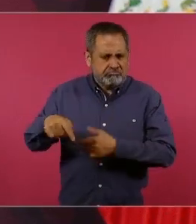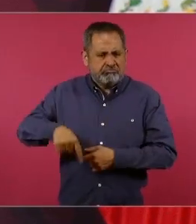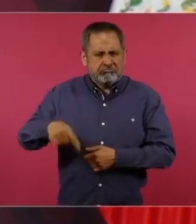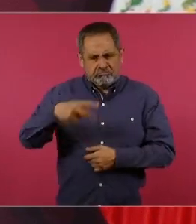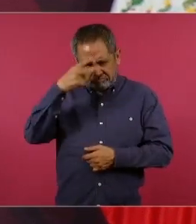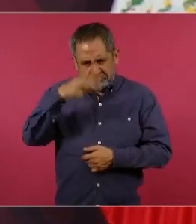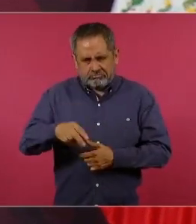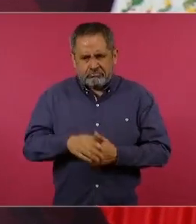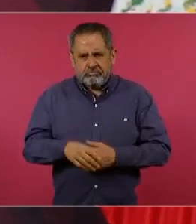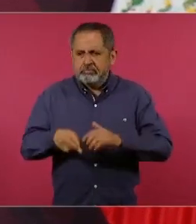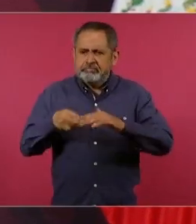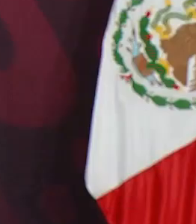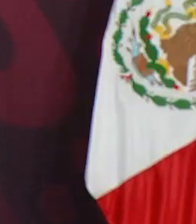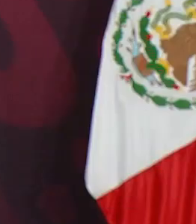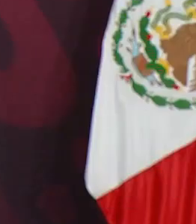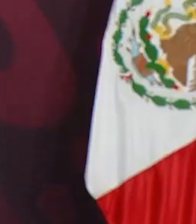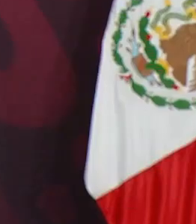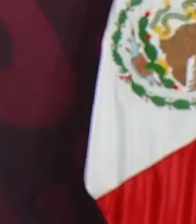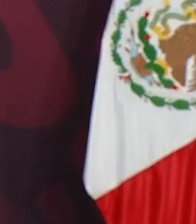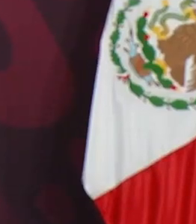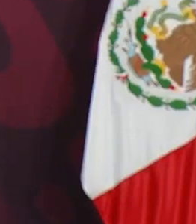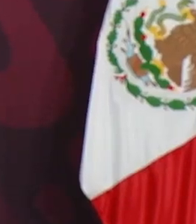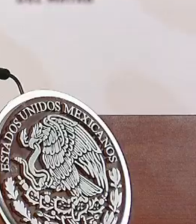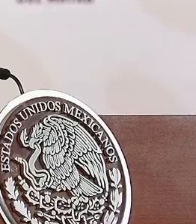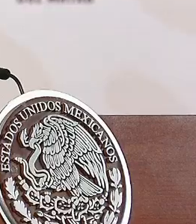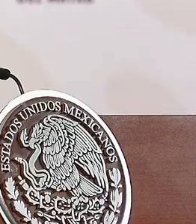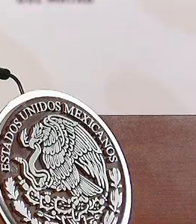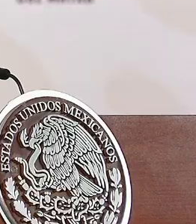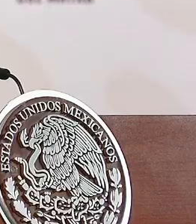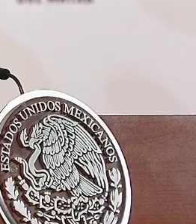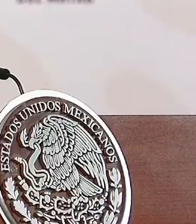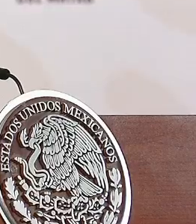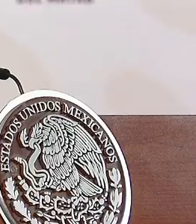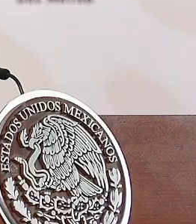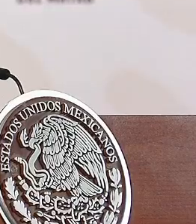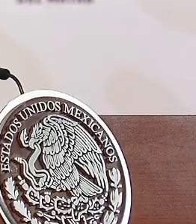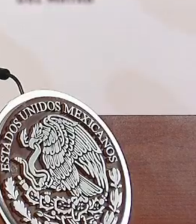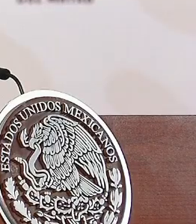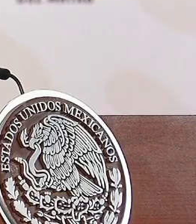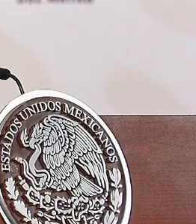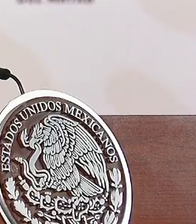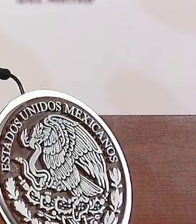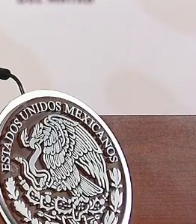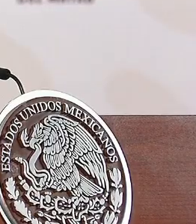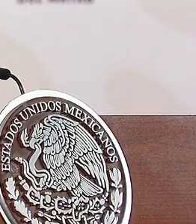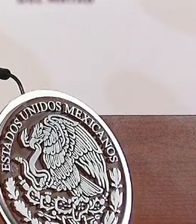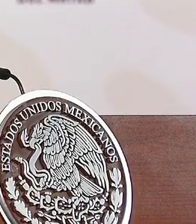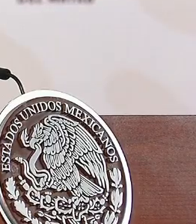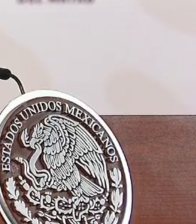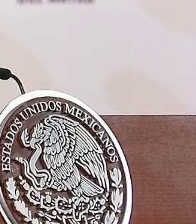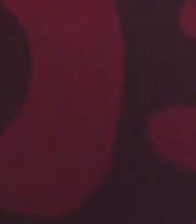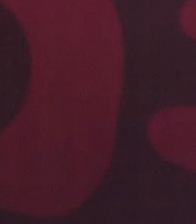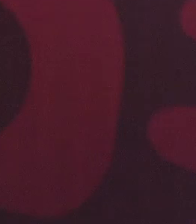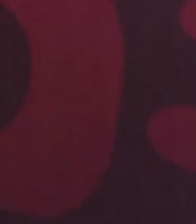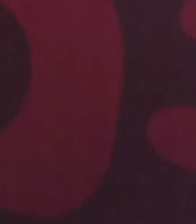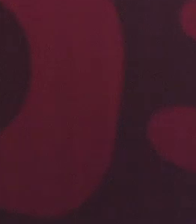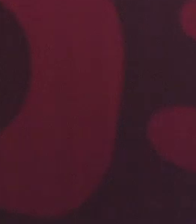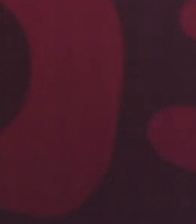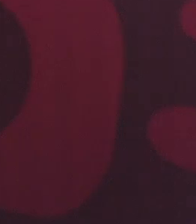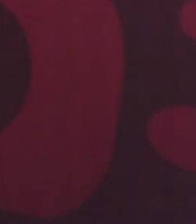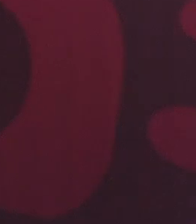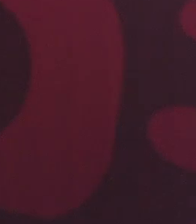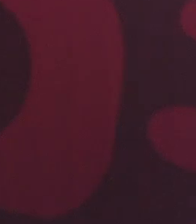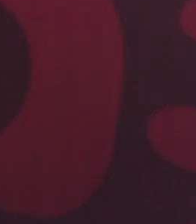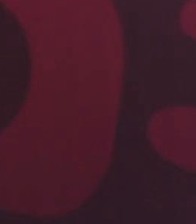en el metro, en las calles, es único. Y no se ponen a ver si es cierto o